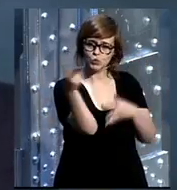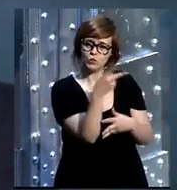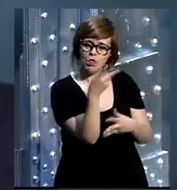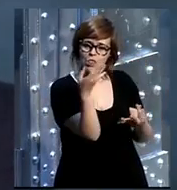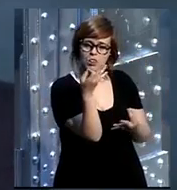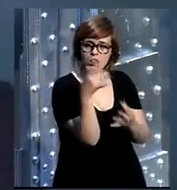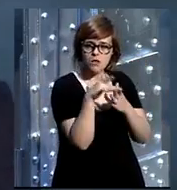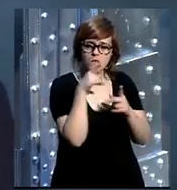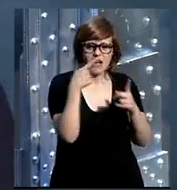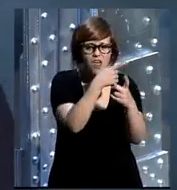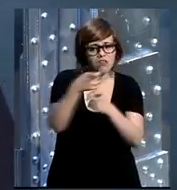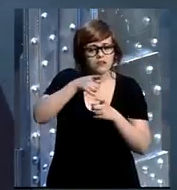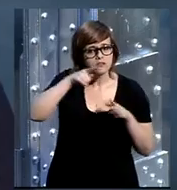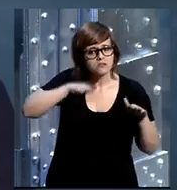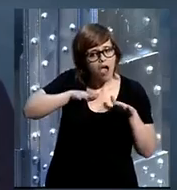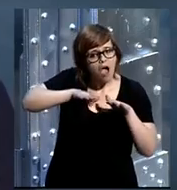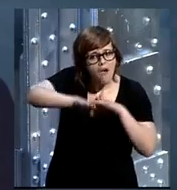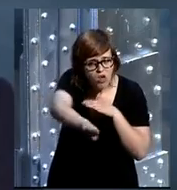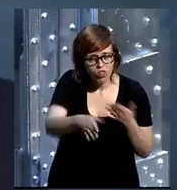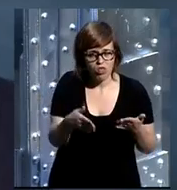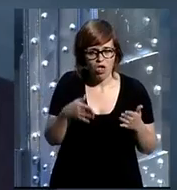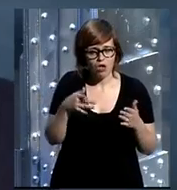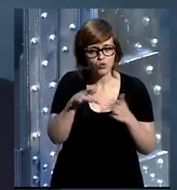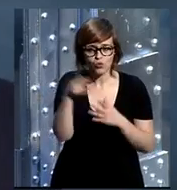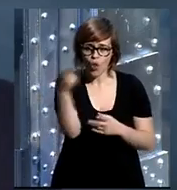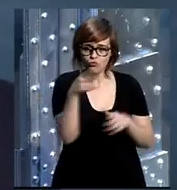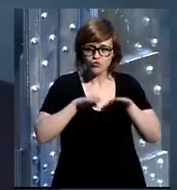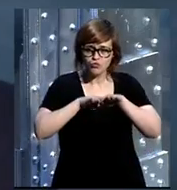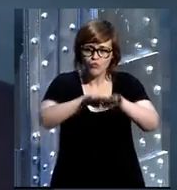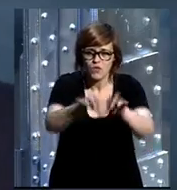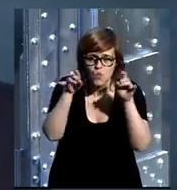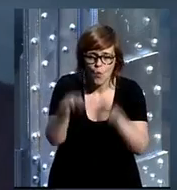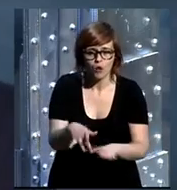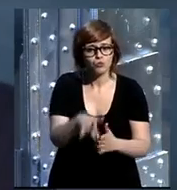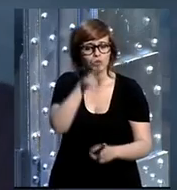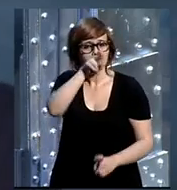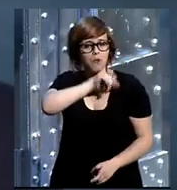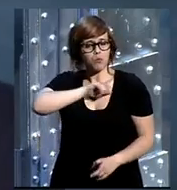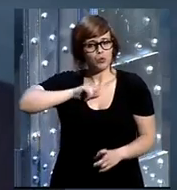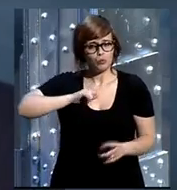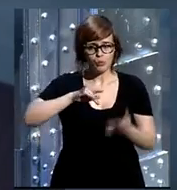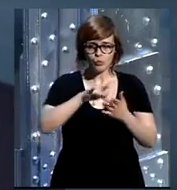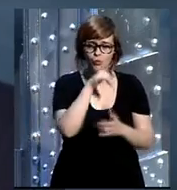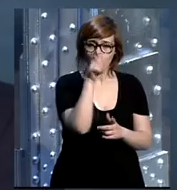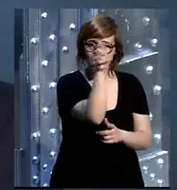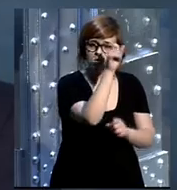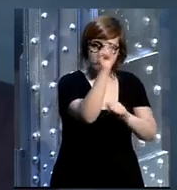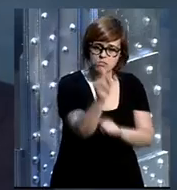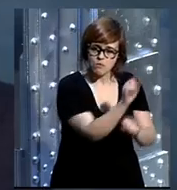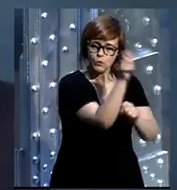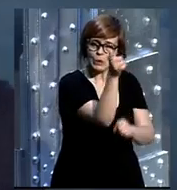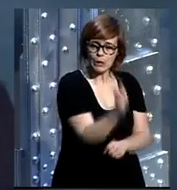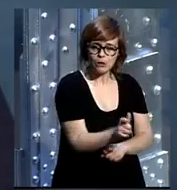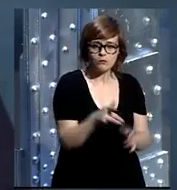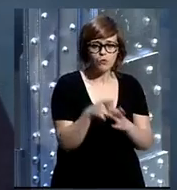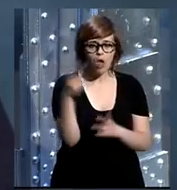la necesidad de avanzar a un entendimiento común de la privacidad y la protección de datos en ambos sectores del